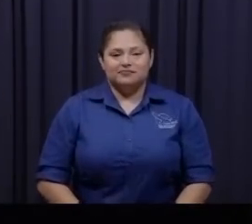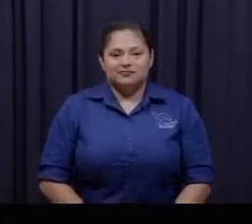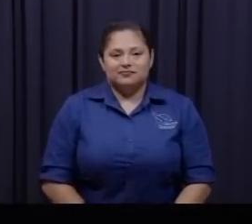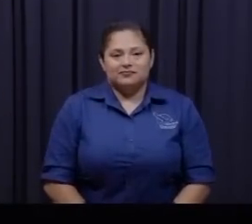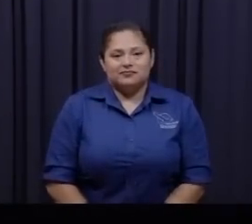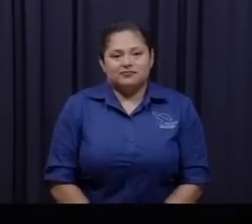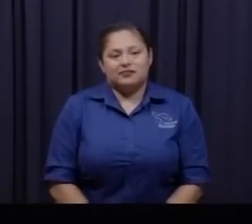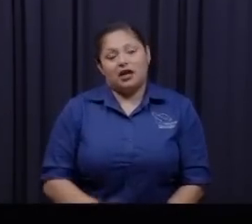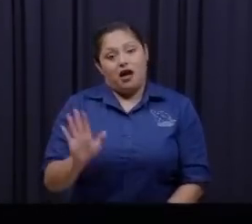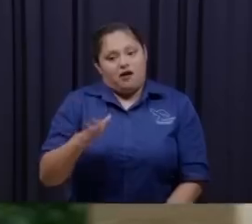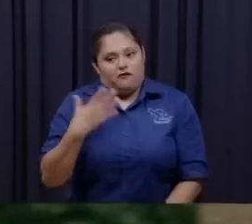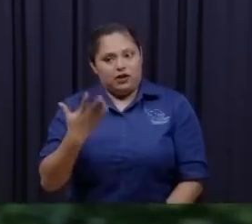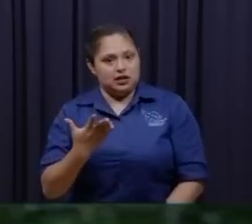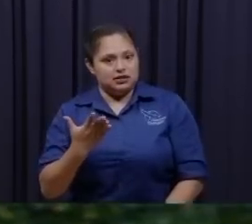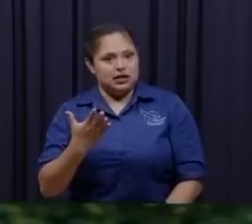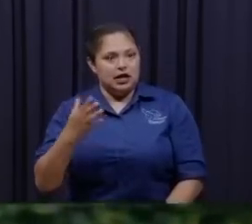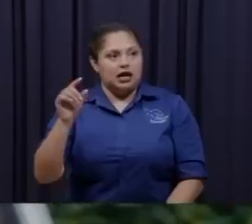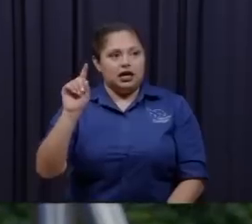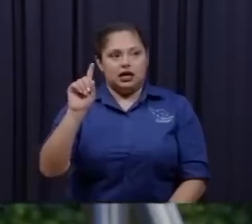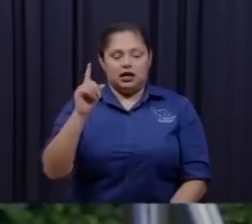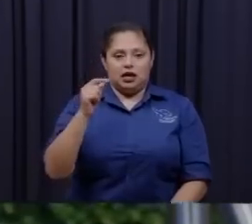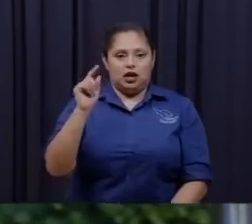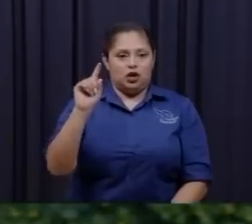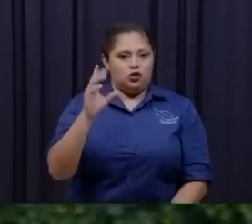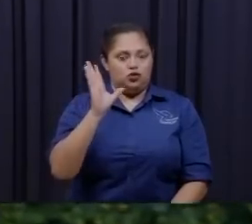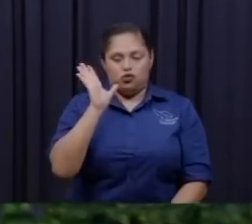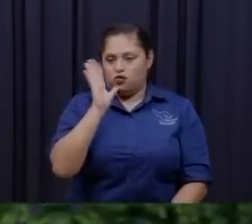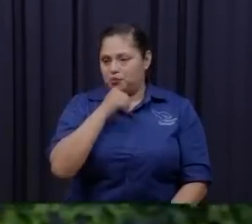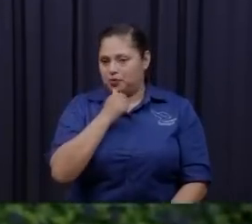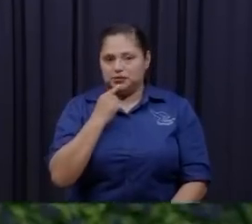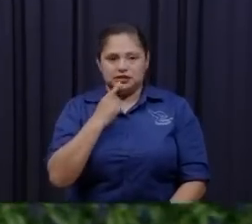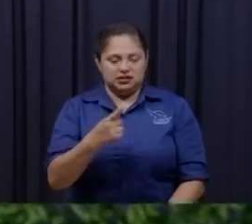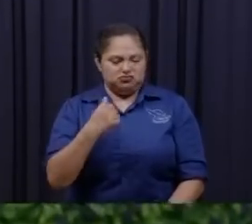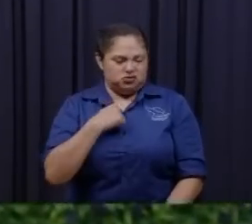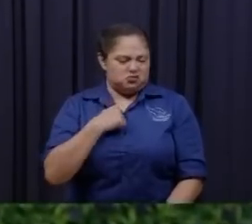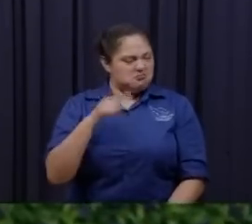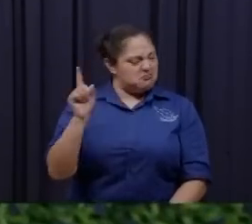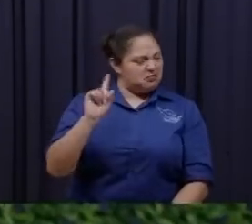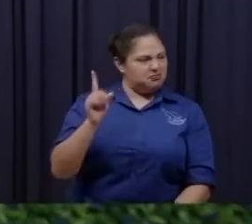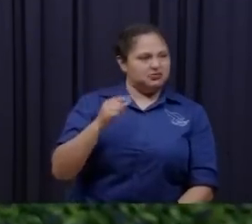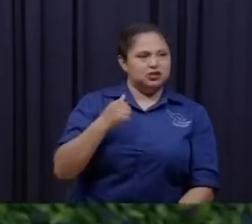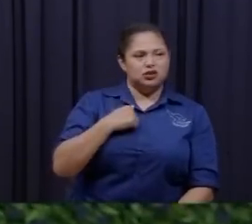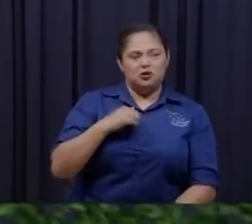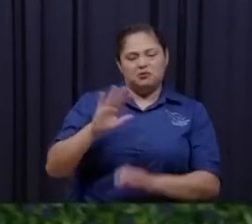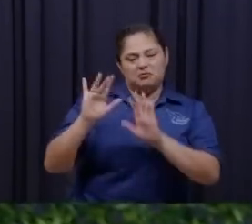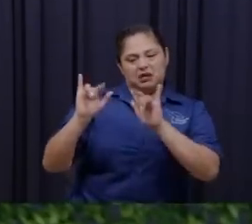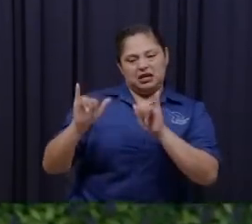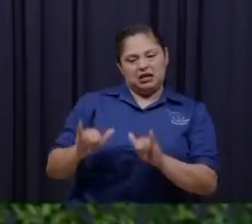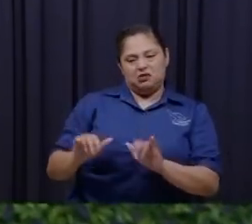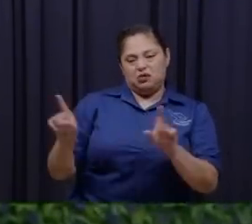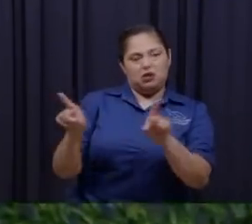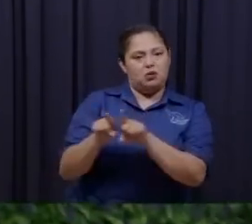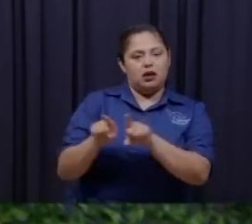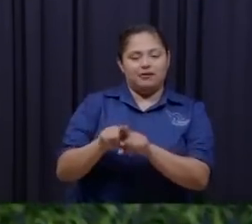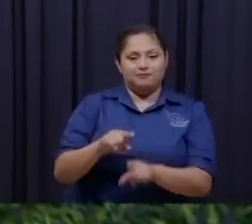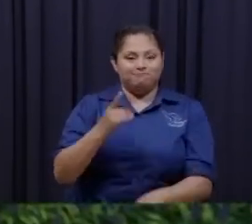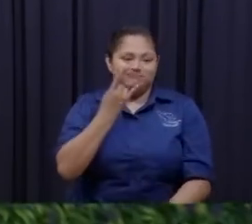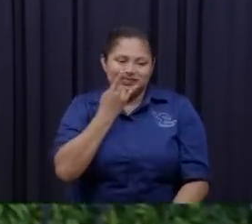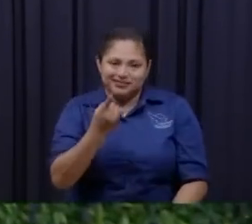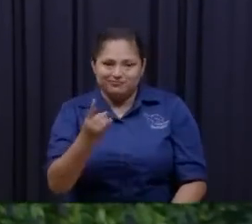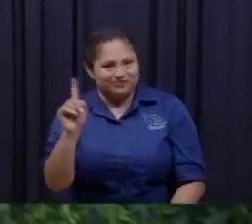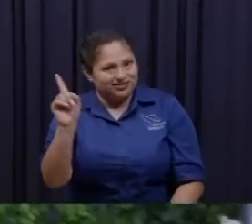Y fíjese que uno no puede decir, no, yo, no, hermano, yo, discúlpeme, pero yo me quedo así como estoy. Lo siento